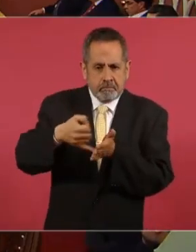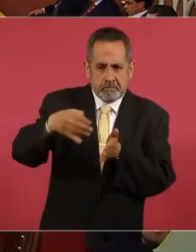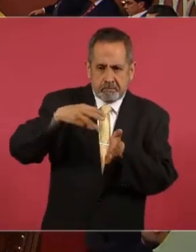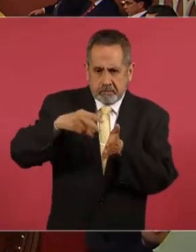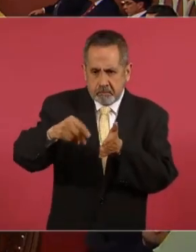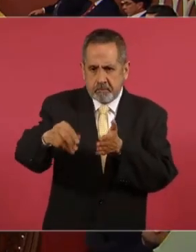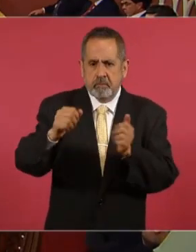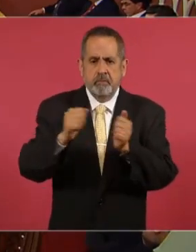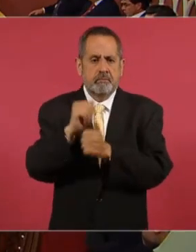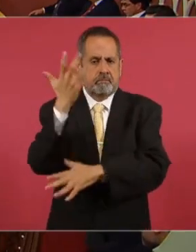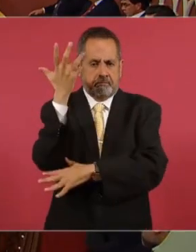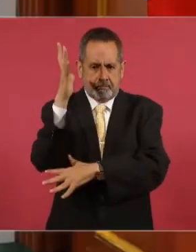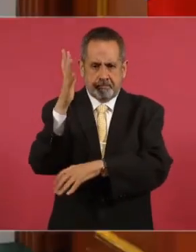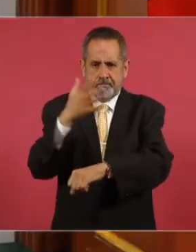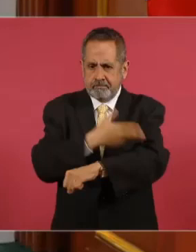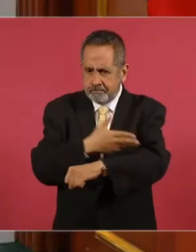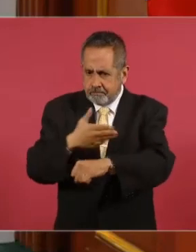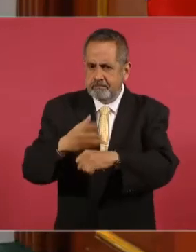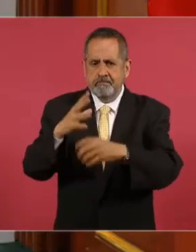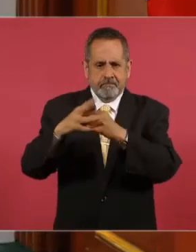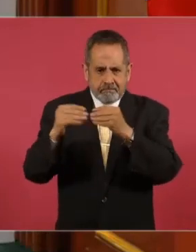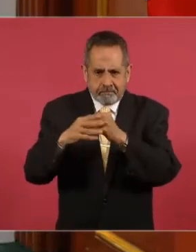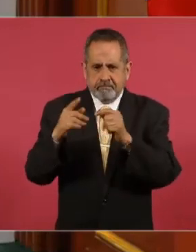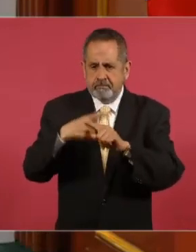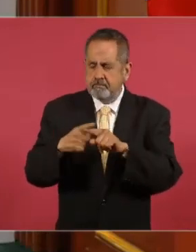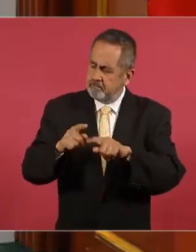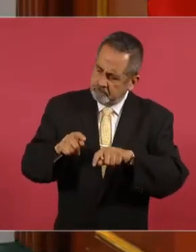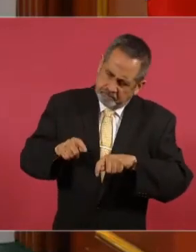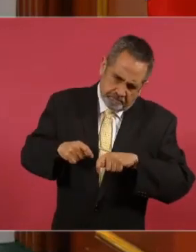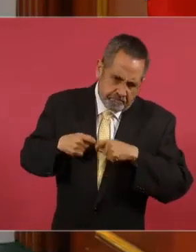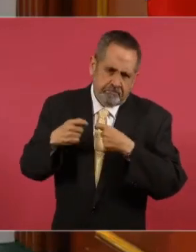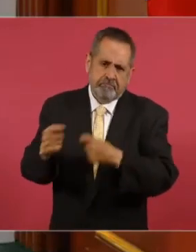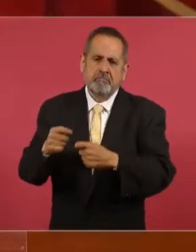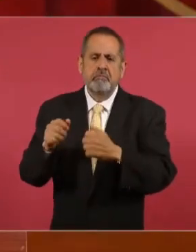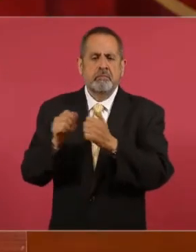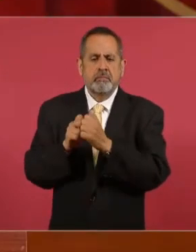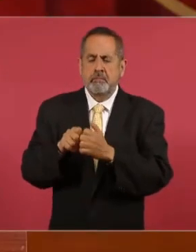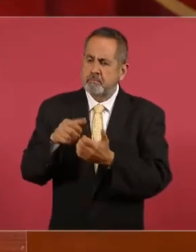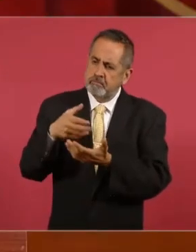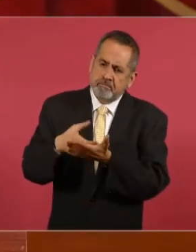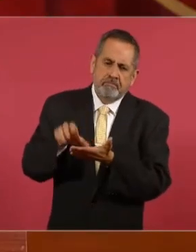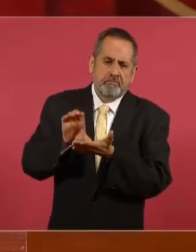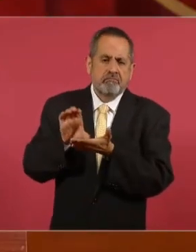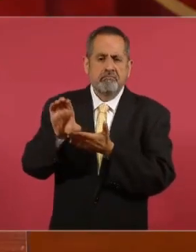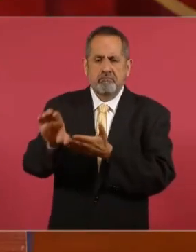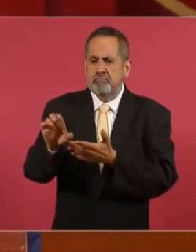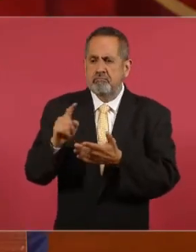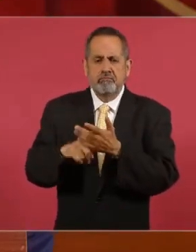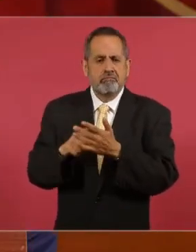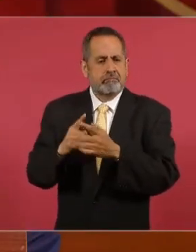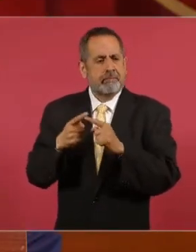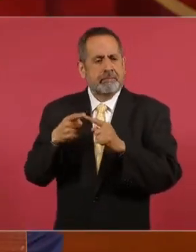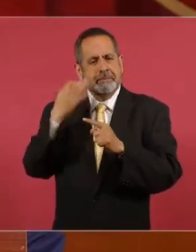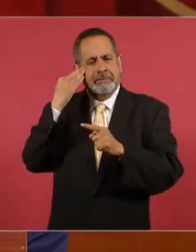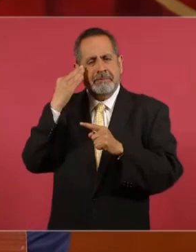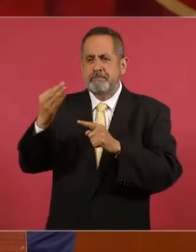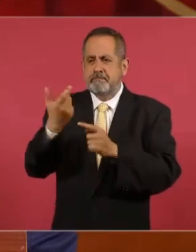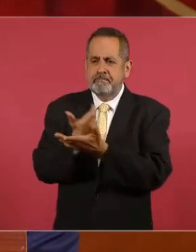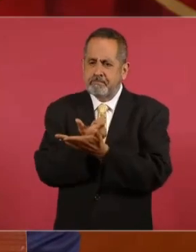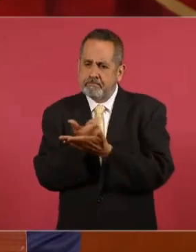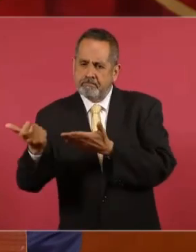árboles, frutales y maderables, contarán con un jornal seguro,